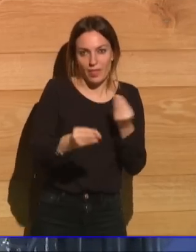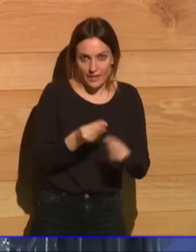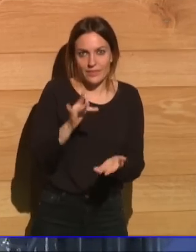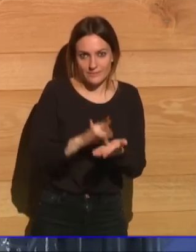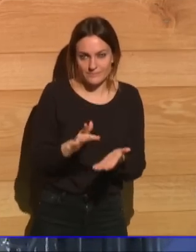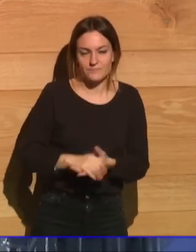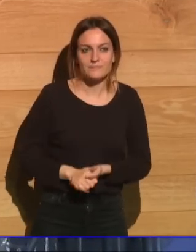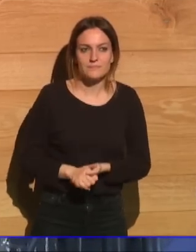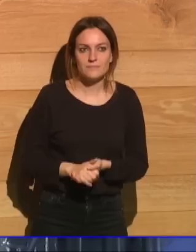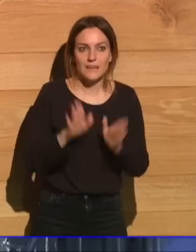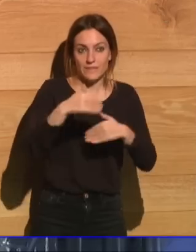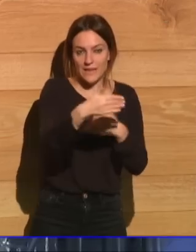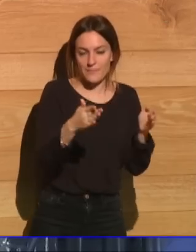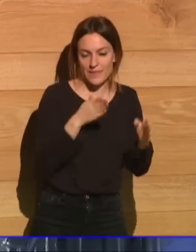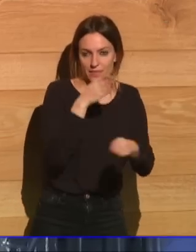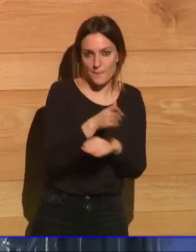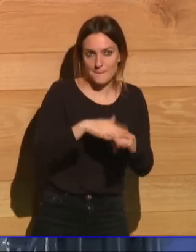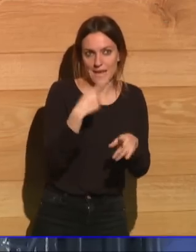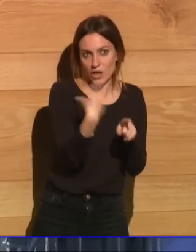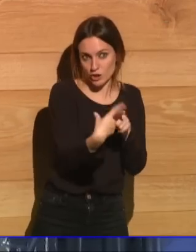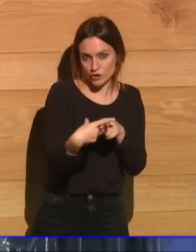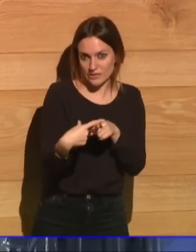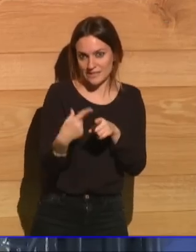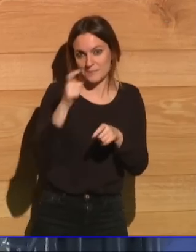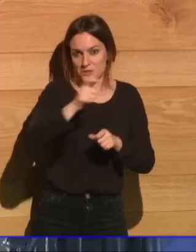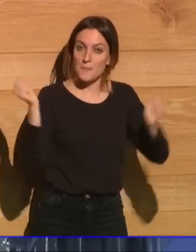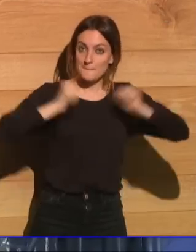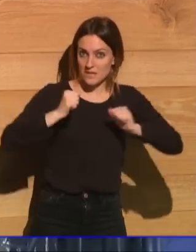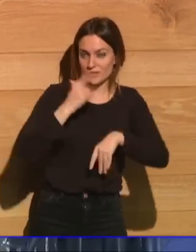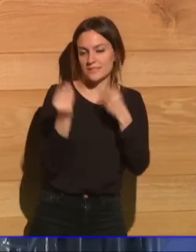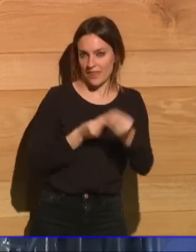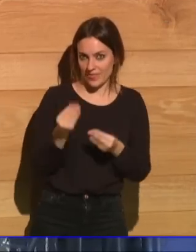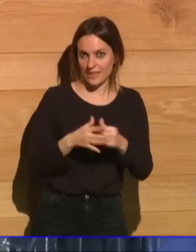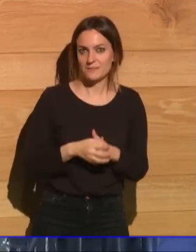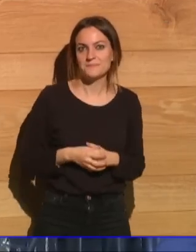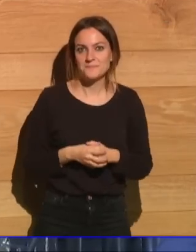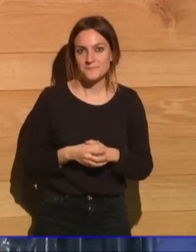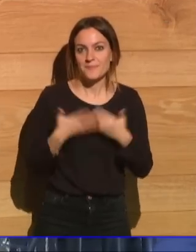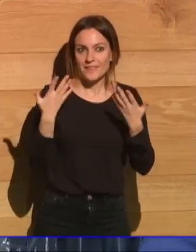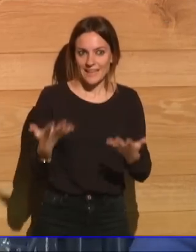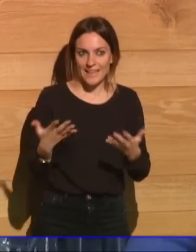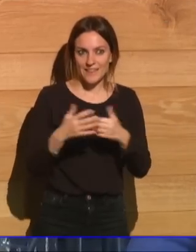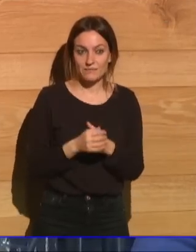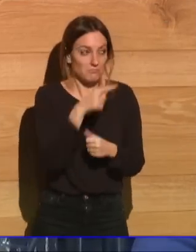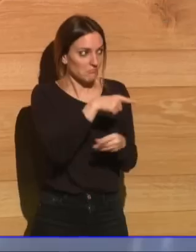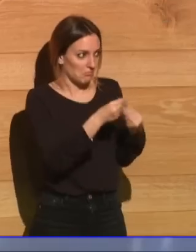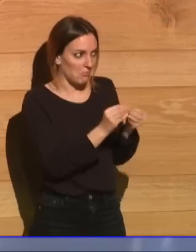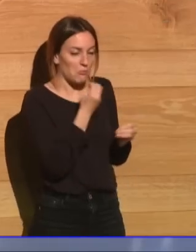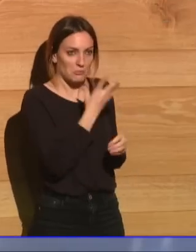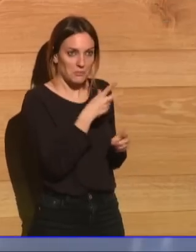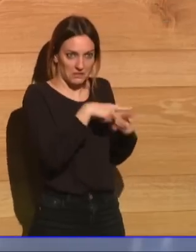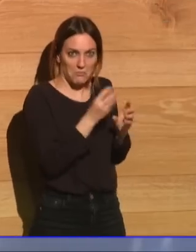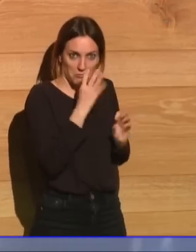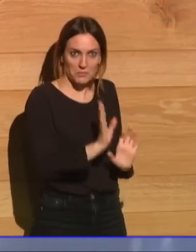habitación para que le pasen cositas de señores mayores. Y entonces... Lo ha arreglado, o sea, objetivamente